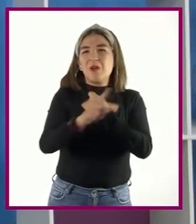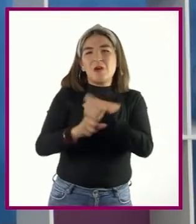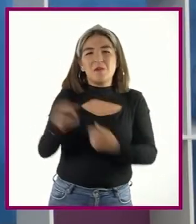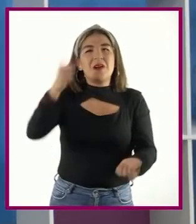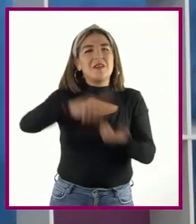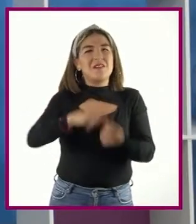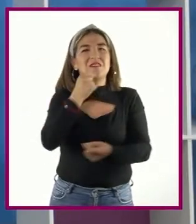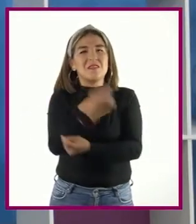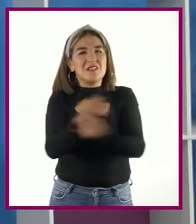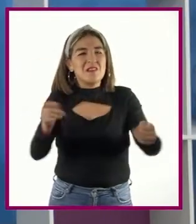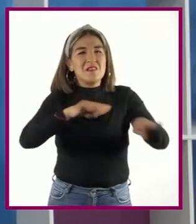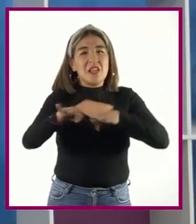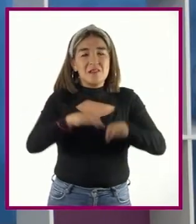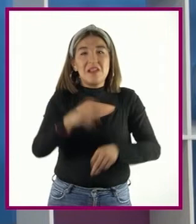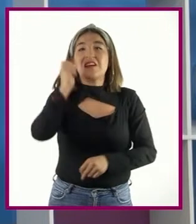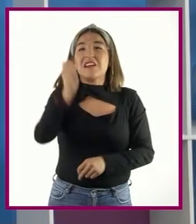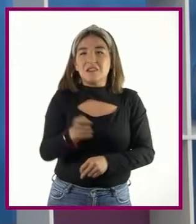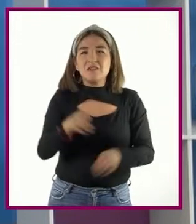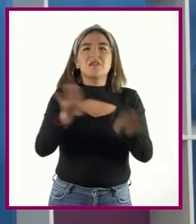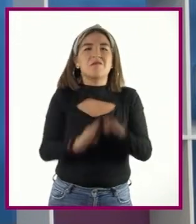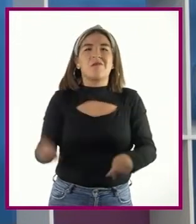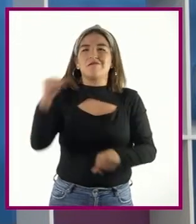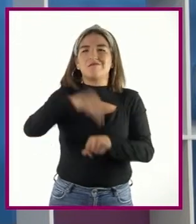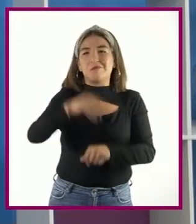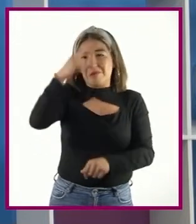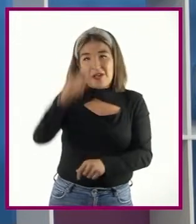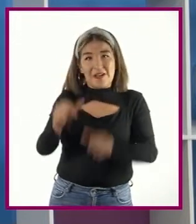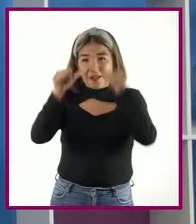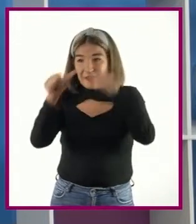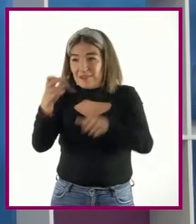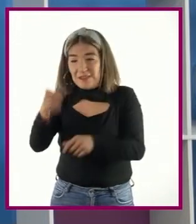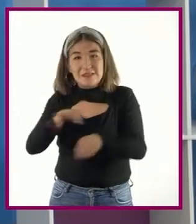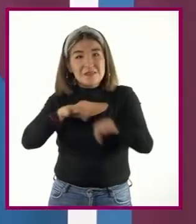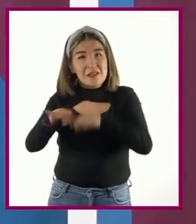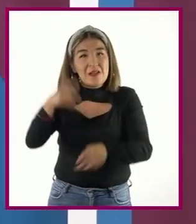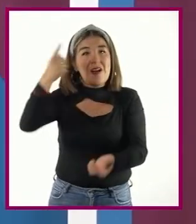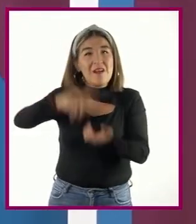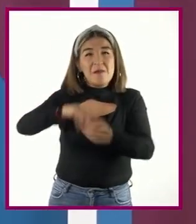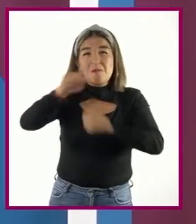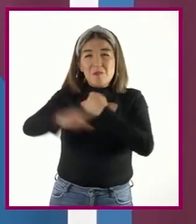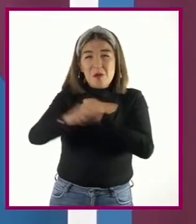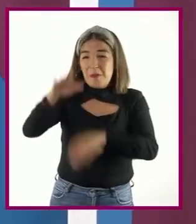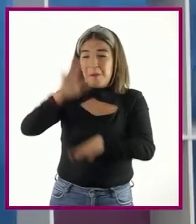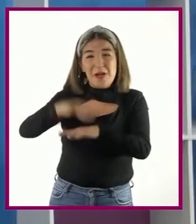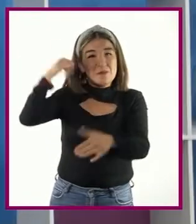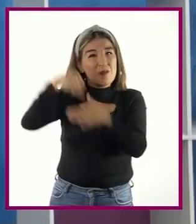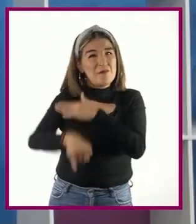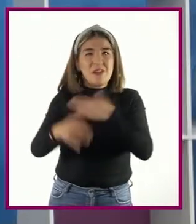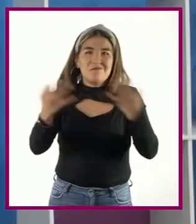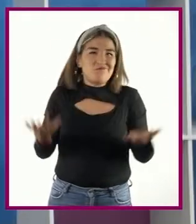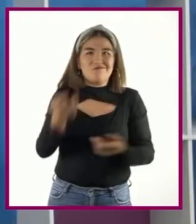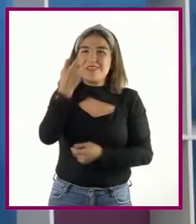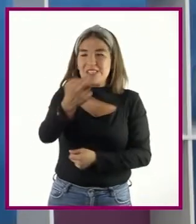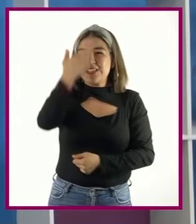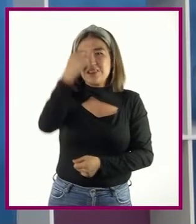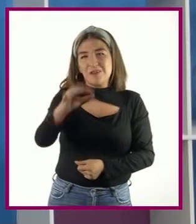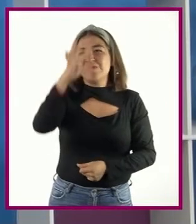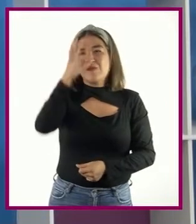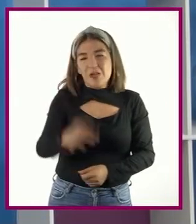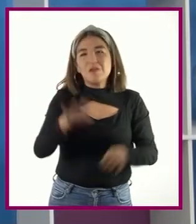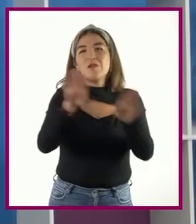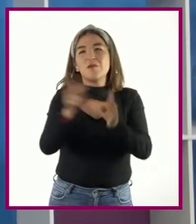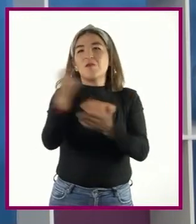y estaremos aplicando medidas que no logran atender las condiciones de fondo. Esta es la razón por la que fracasan los